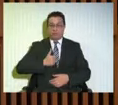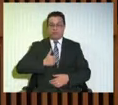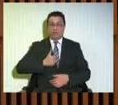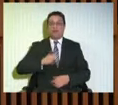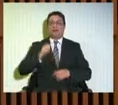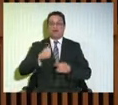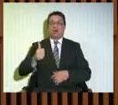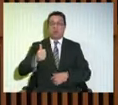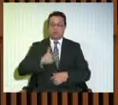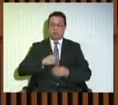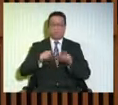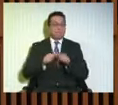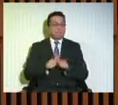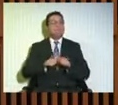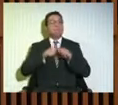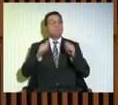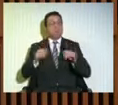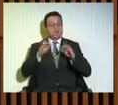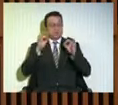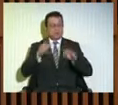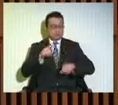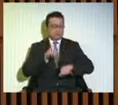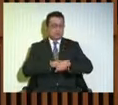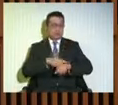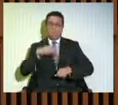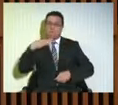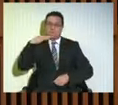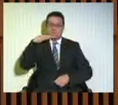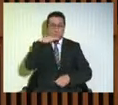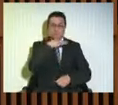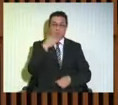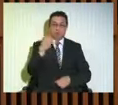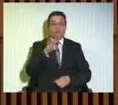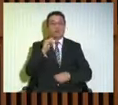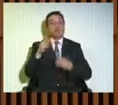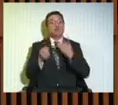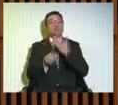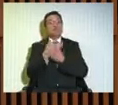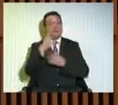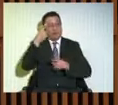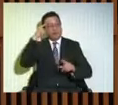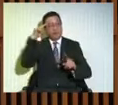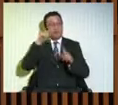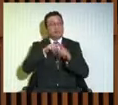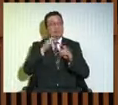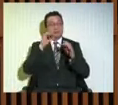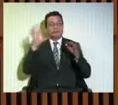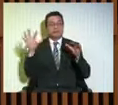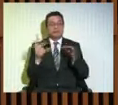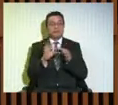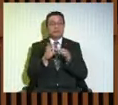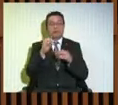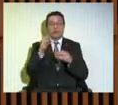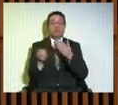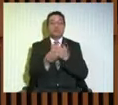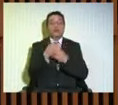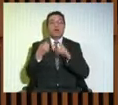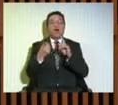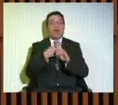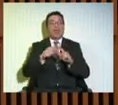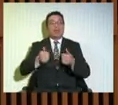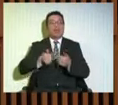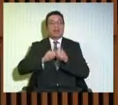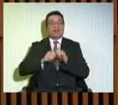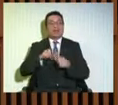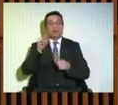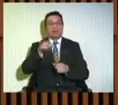vamos a cumplir aún más oportunamente y además con énfasis nuevos, con énfasis que tienen que ver con aquellos nuevos desafíos que